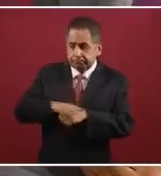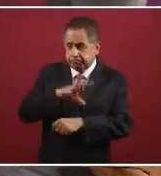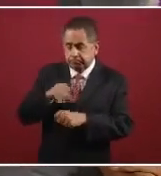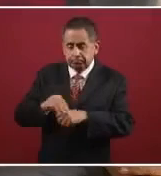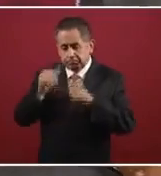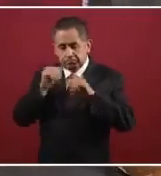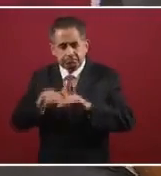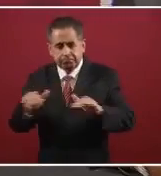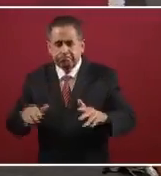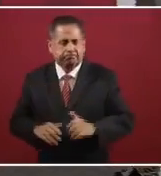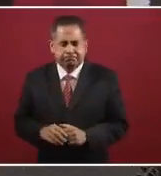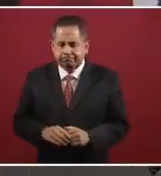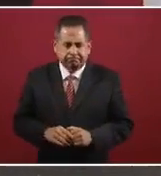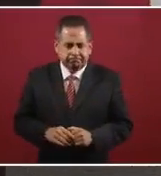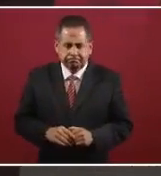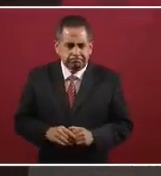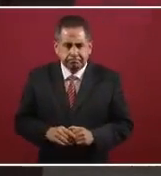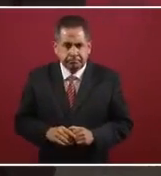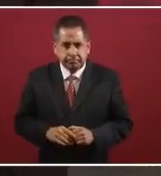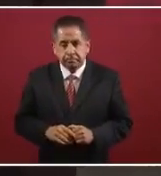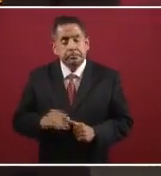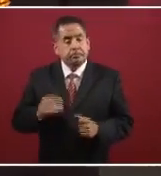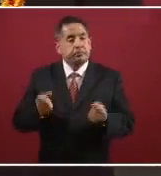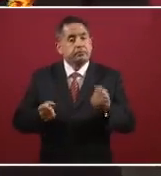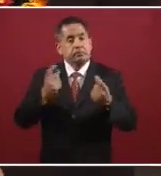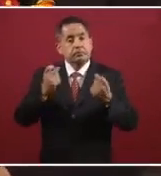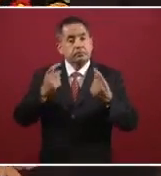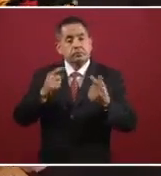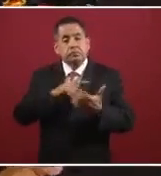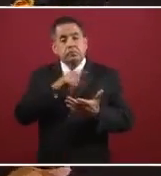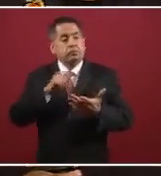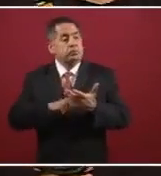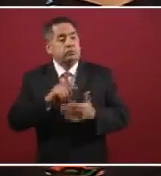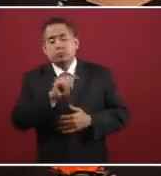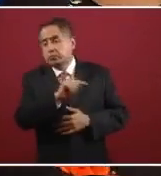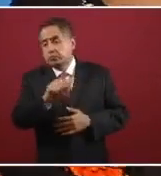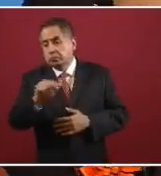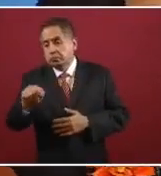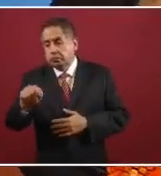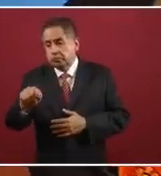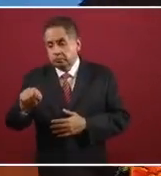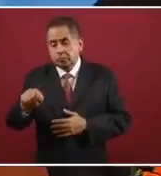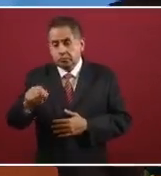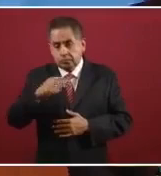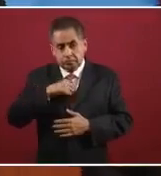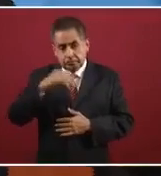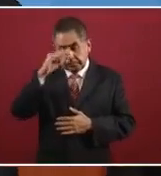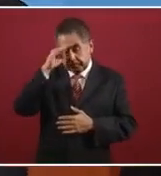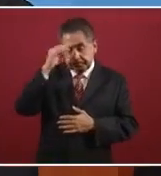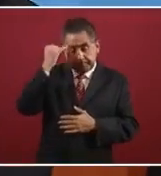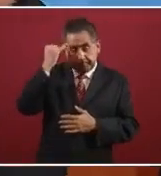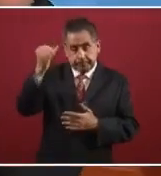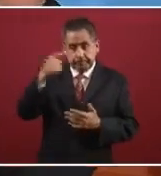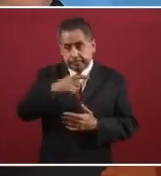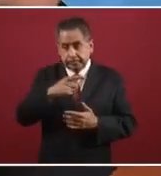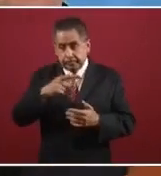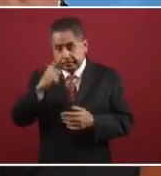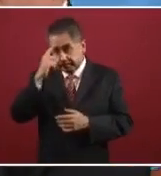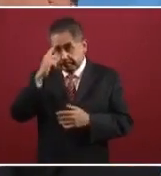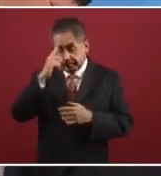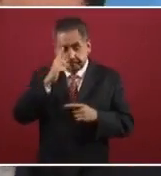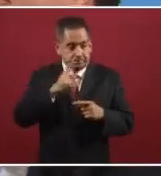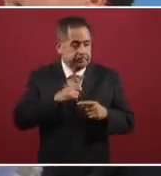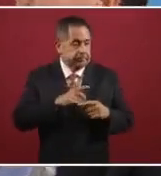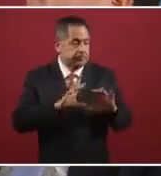igualitaria, incluso en algunos ámbitos con este predominio o ese predominio del pensamiento